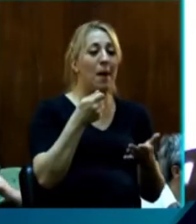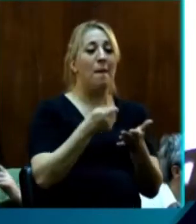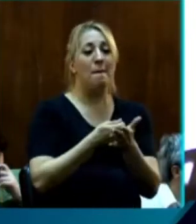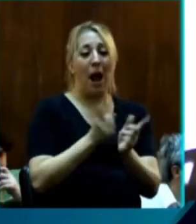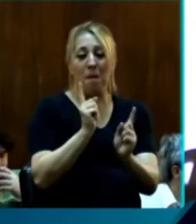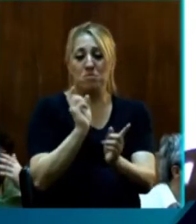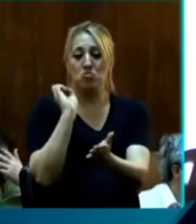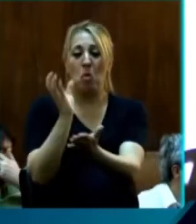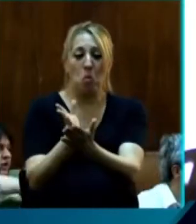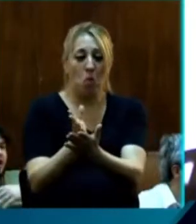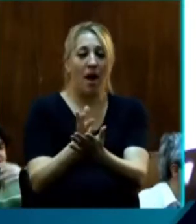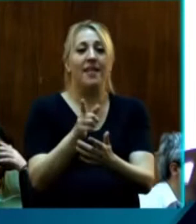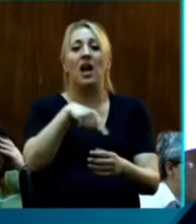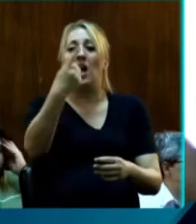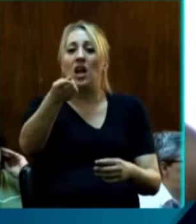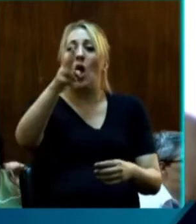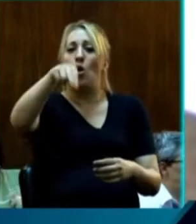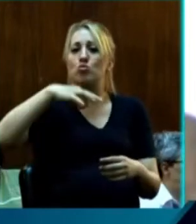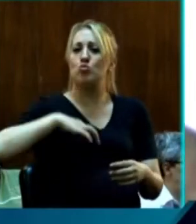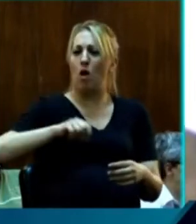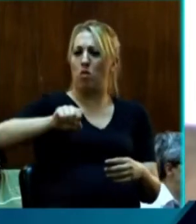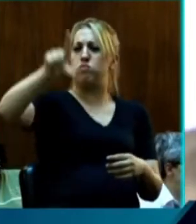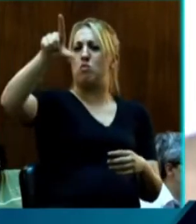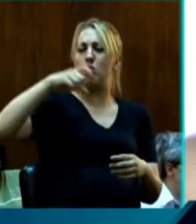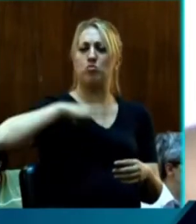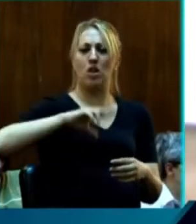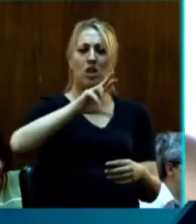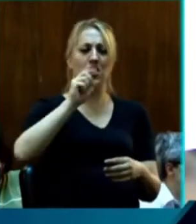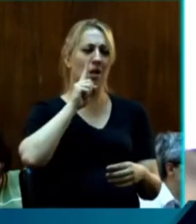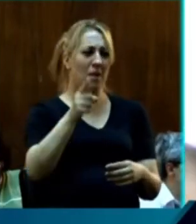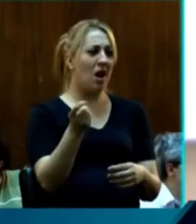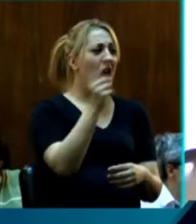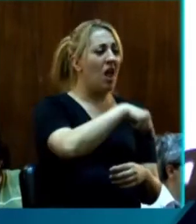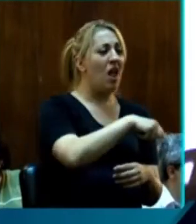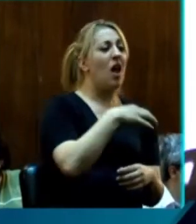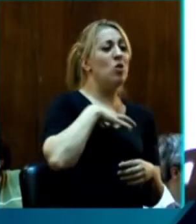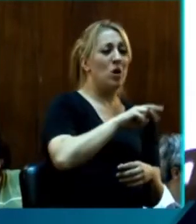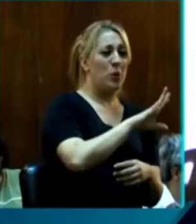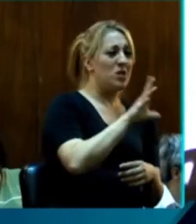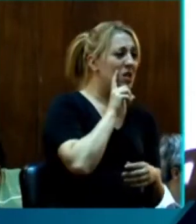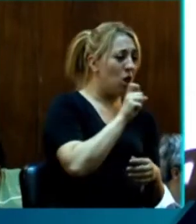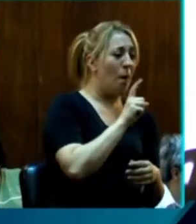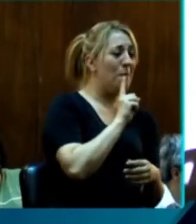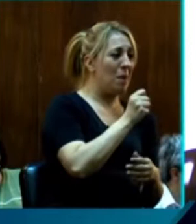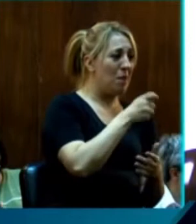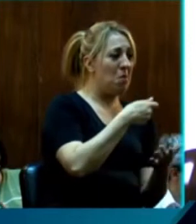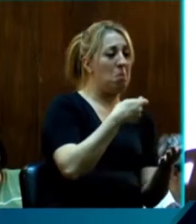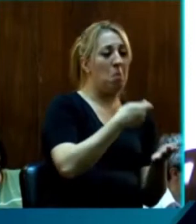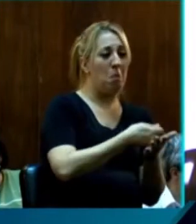multa que el que gana 300.000. El que gana 300.000 pesos paga la multa sin mucho